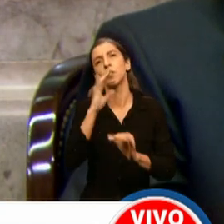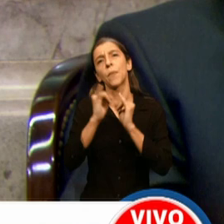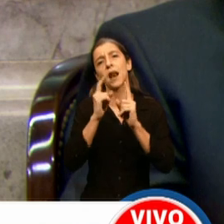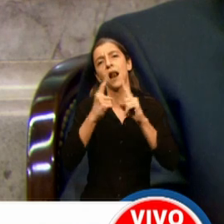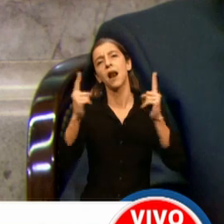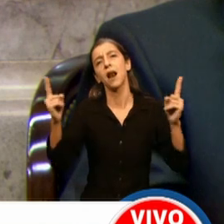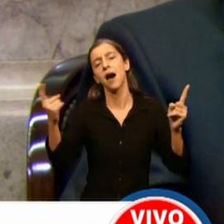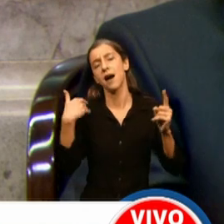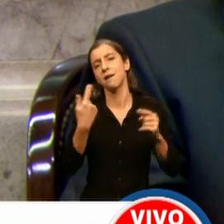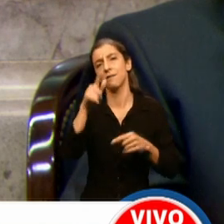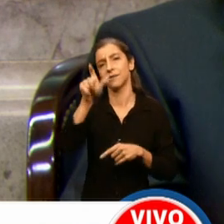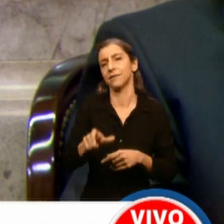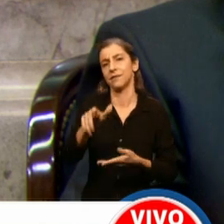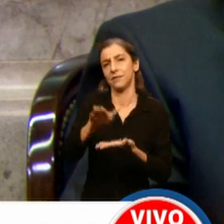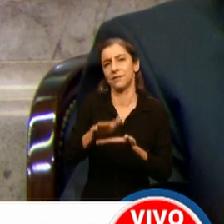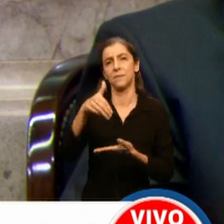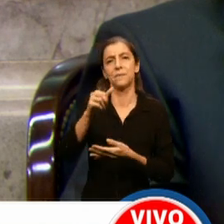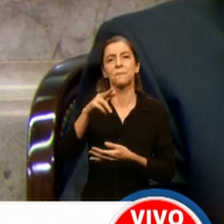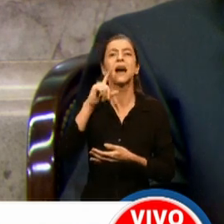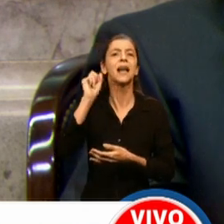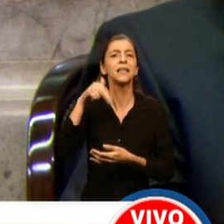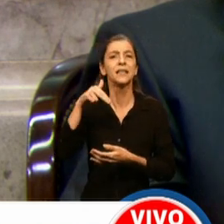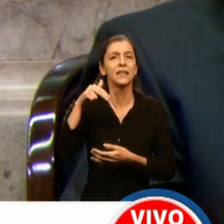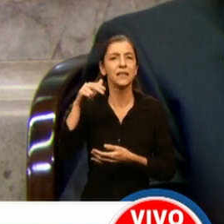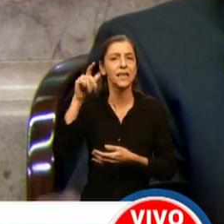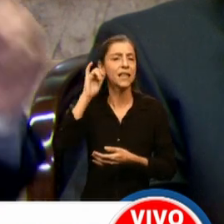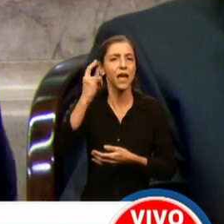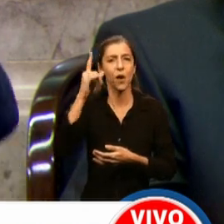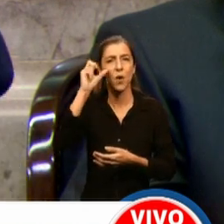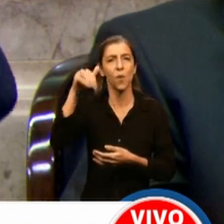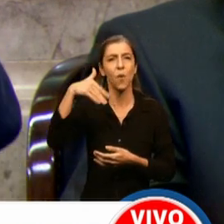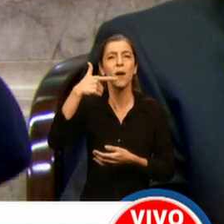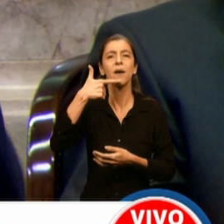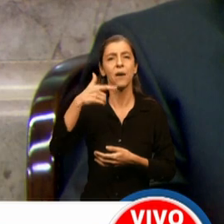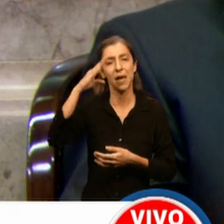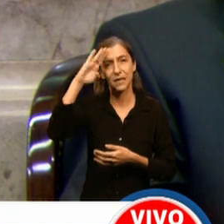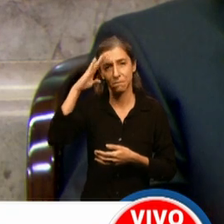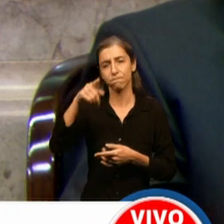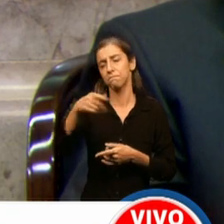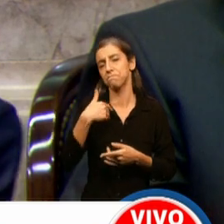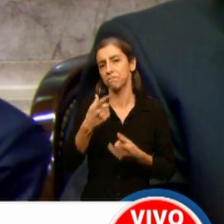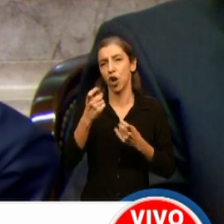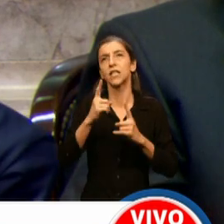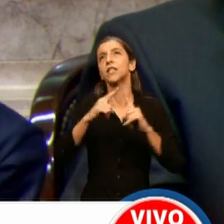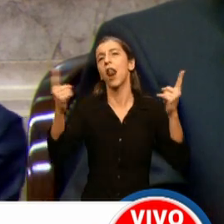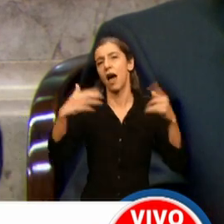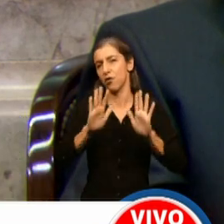general martín miguel de güemes en la semana que viene se cumplen 200 años del fallecimiento